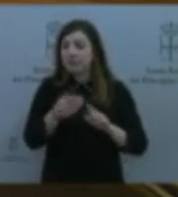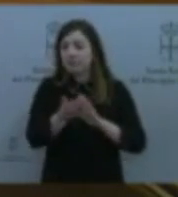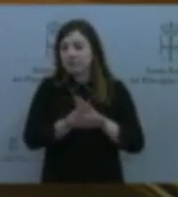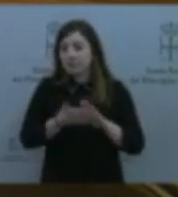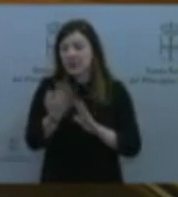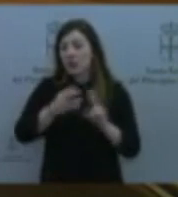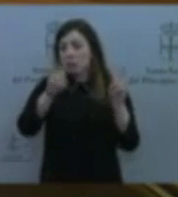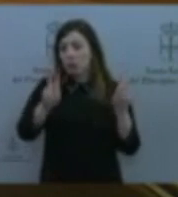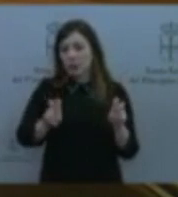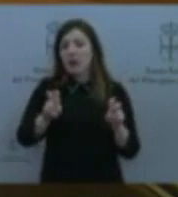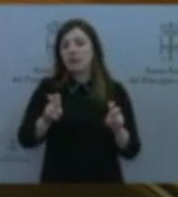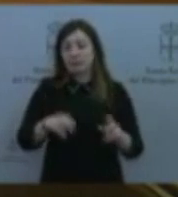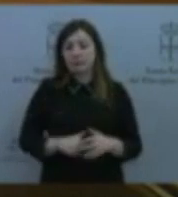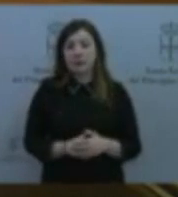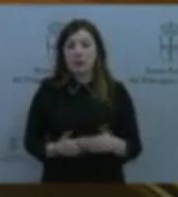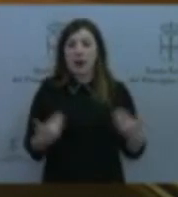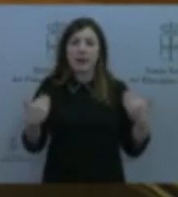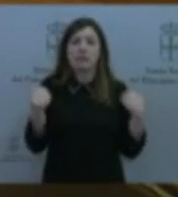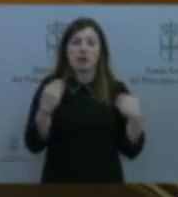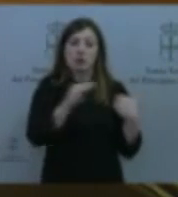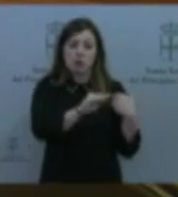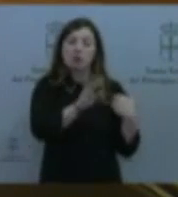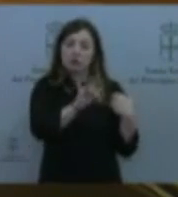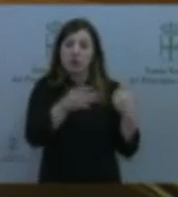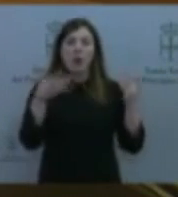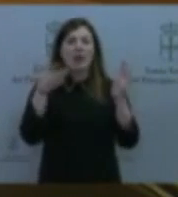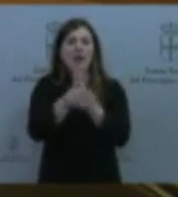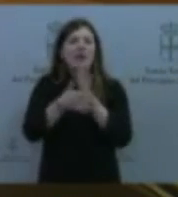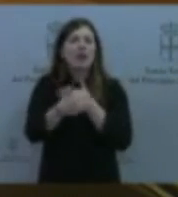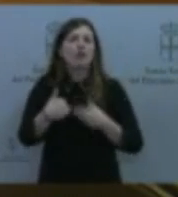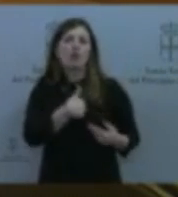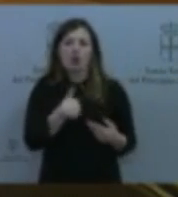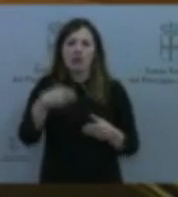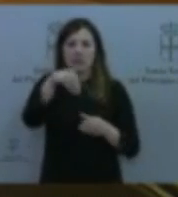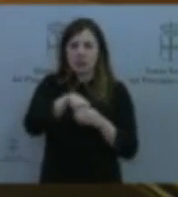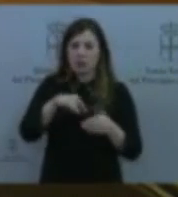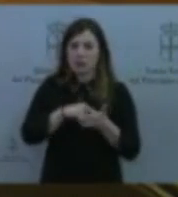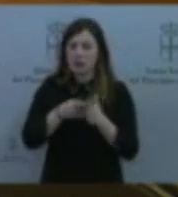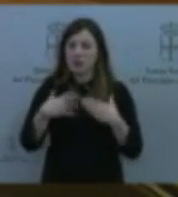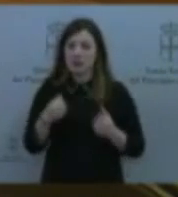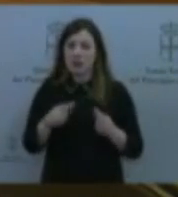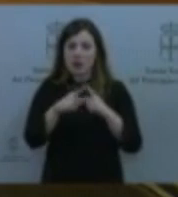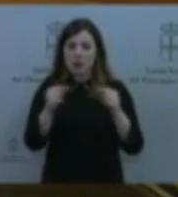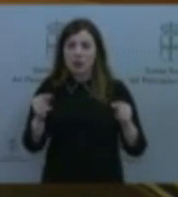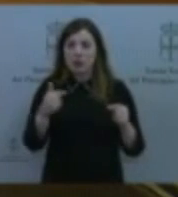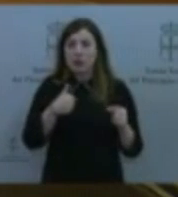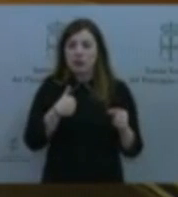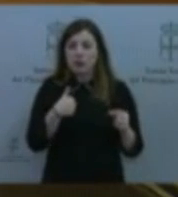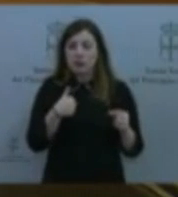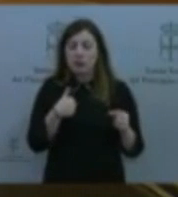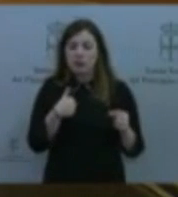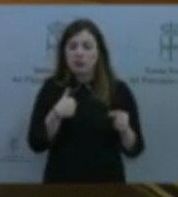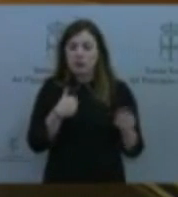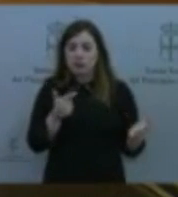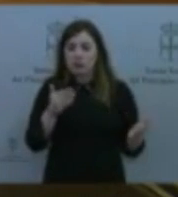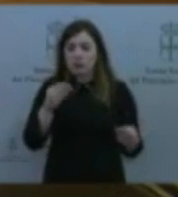responsabilidad suya, definir esas funciones dentro del sistema sanitario asturiano. Y lo podría hacer y no depender solo de los marcos